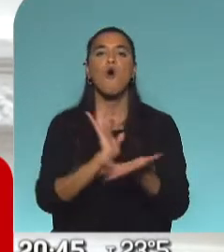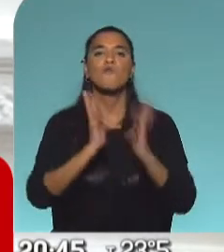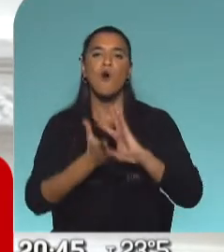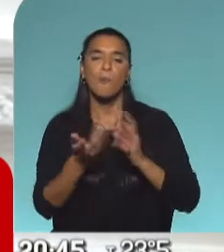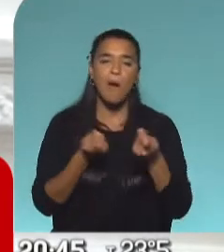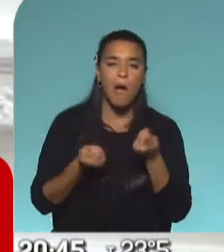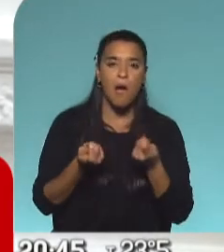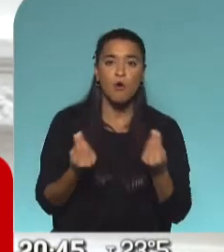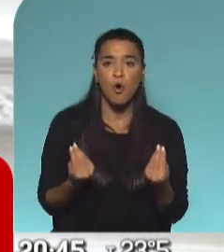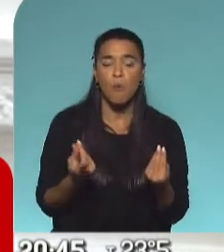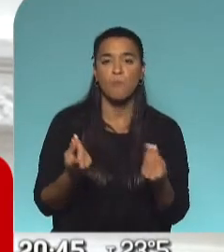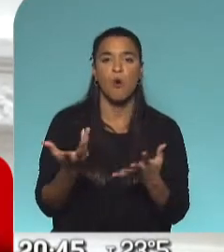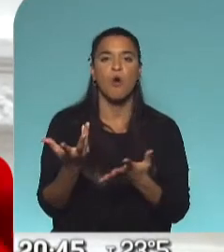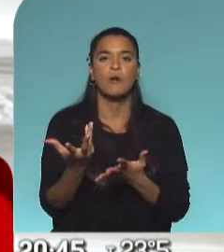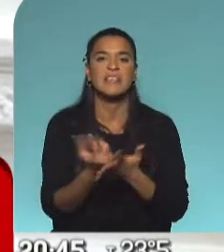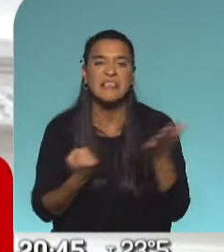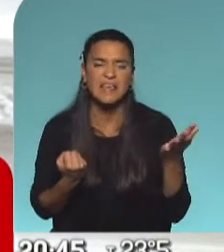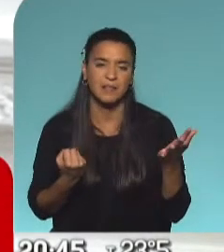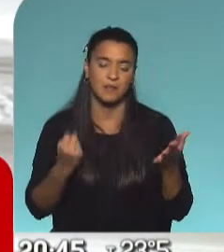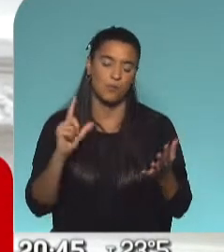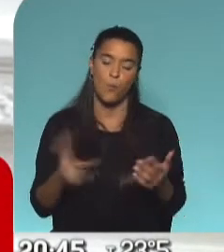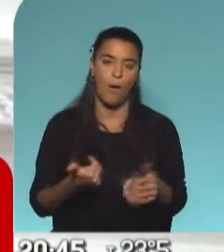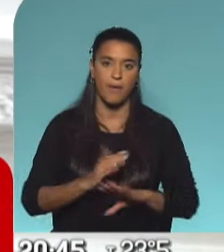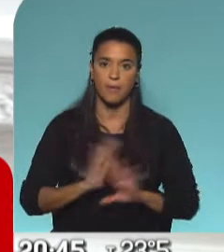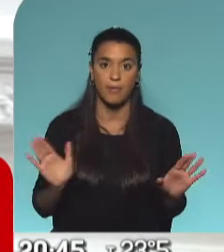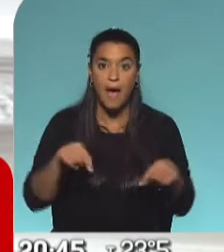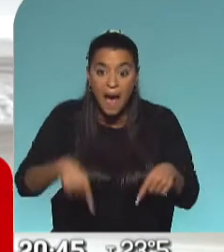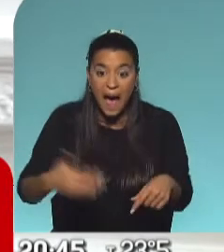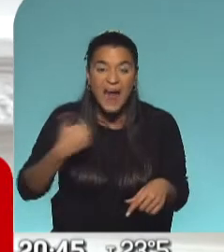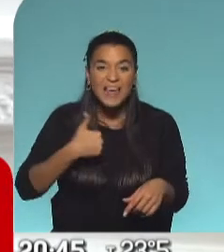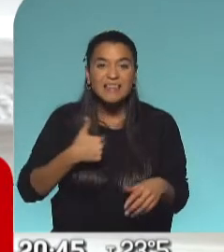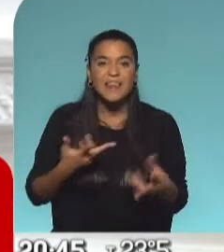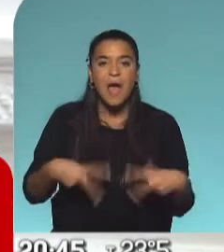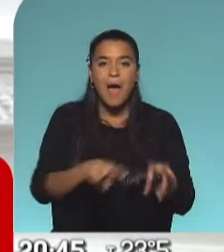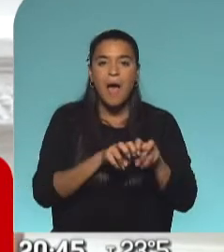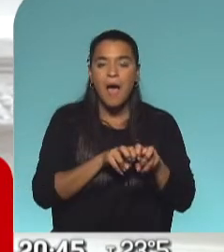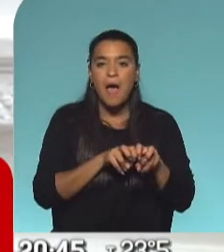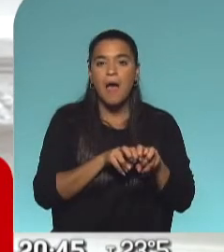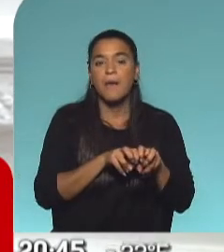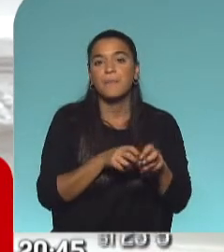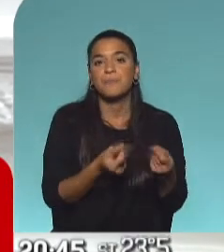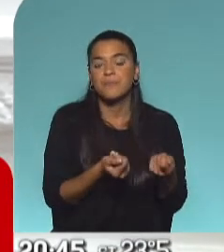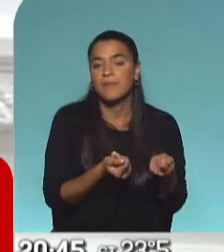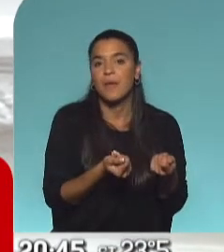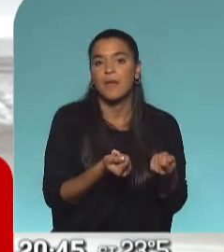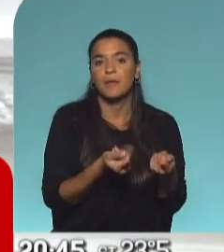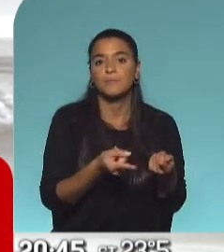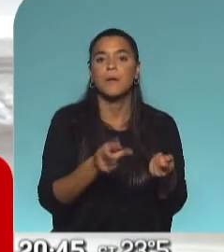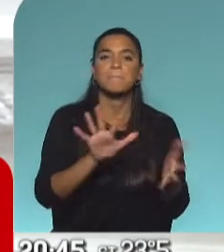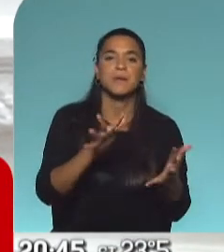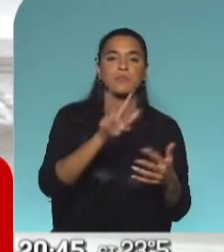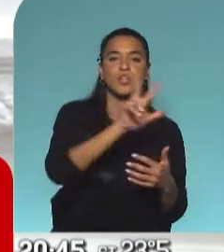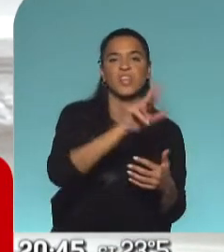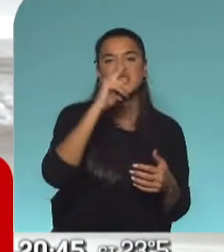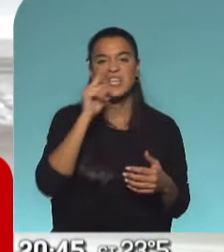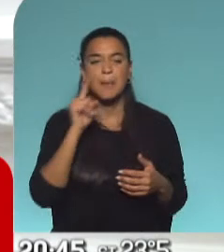ver con quitas irrisorias. Acá la Argentina se ha ahorrado, es dinámico, pero entre